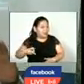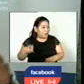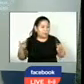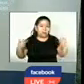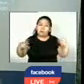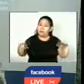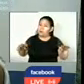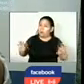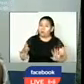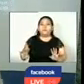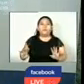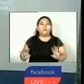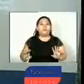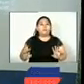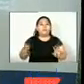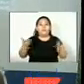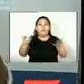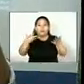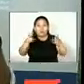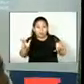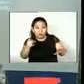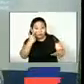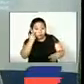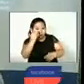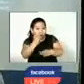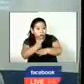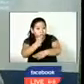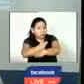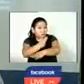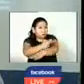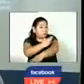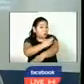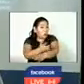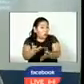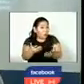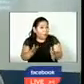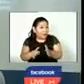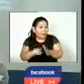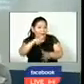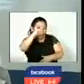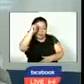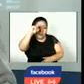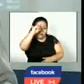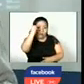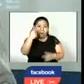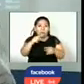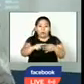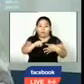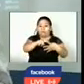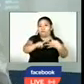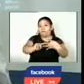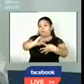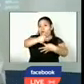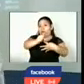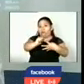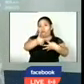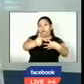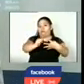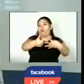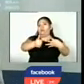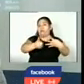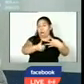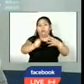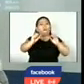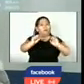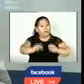pesar de que el sistema se va a ir recobrando paulatinamente nuestros cuatro circuitos quedan aún